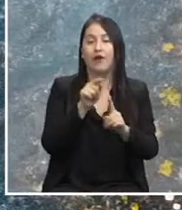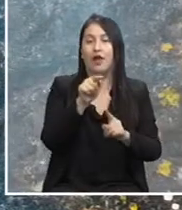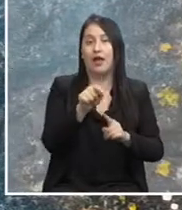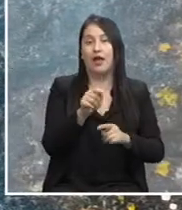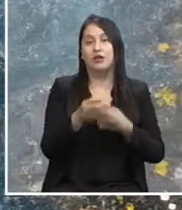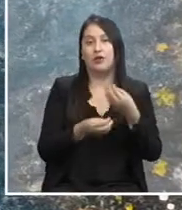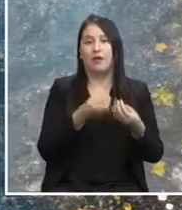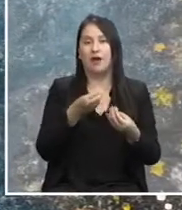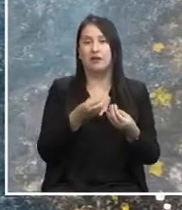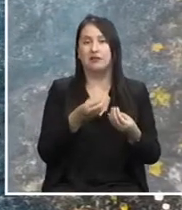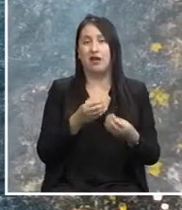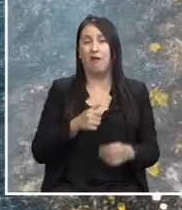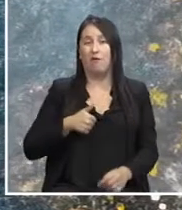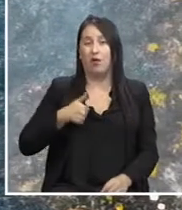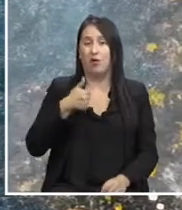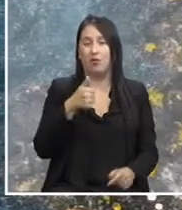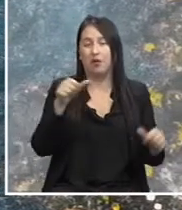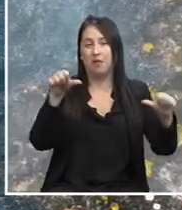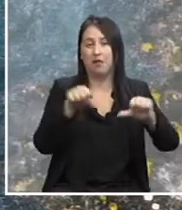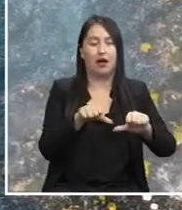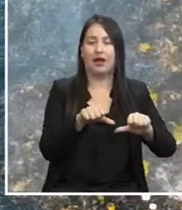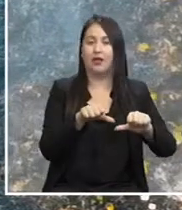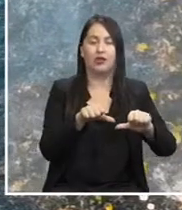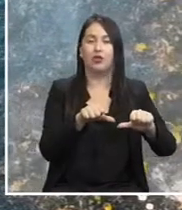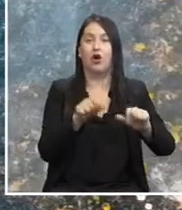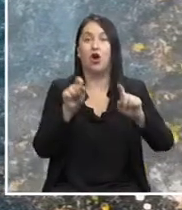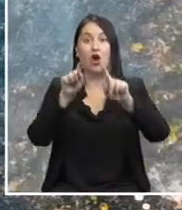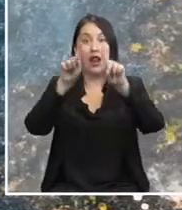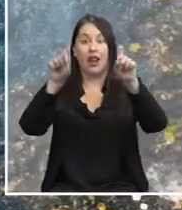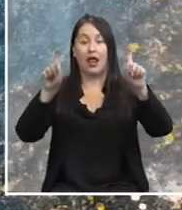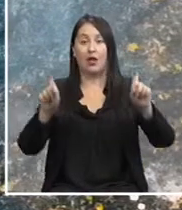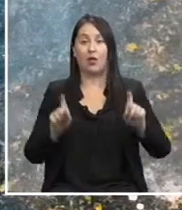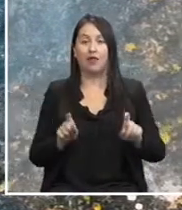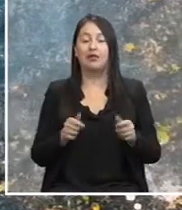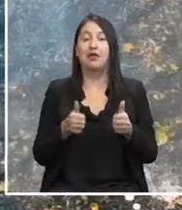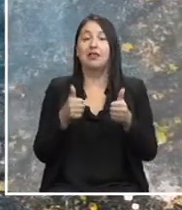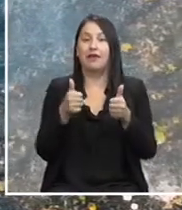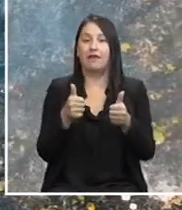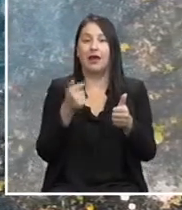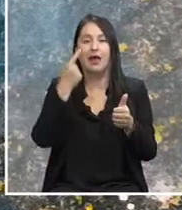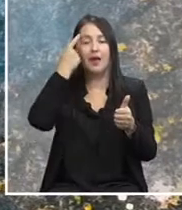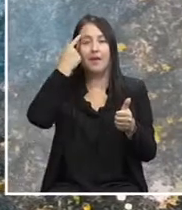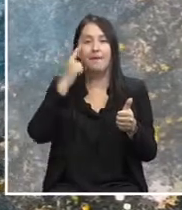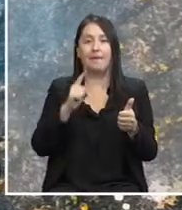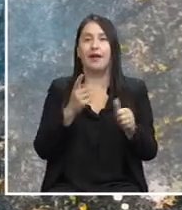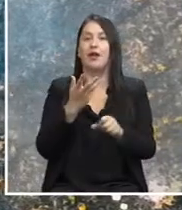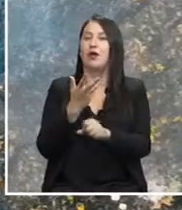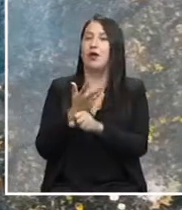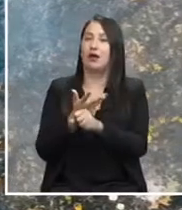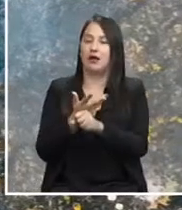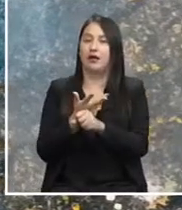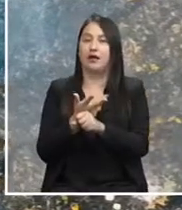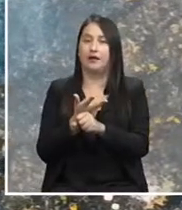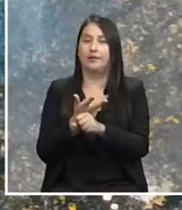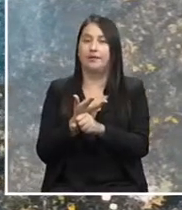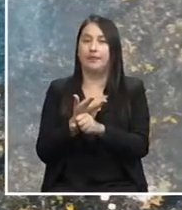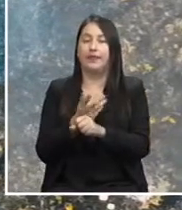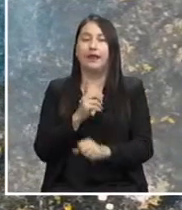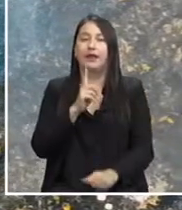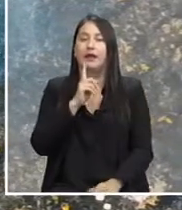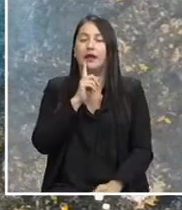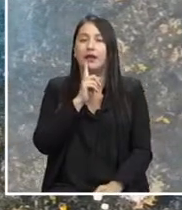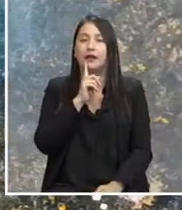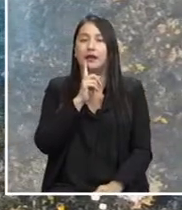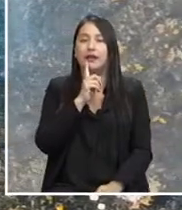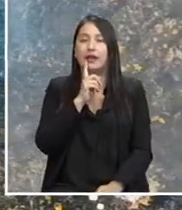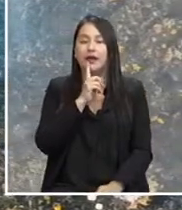mala voluntad ni nada. La encuesta está bien hecha, pero existe una serie de sesgos, ¿cierto?, que tienen que ver con